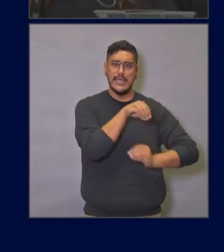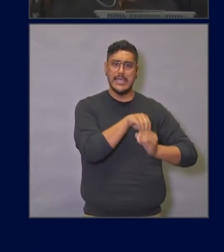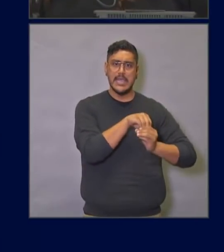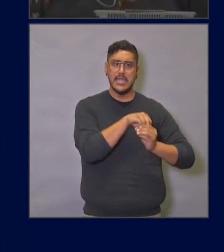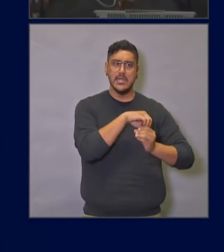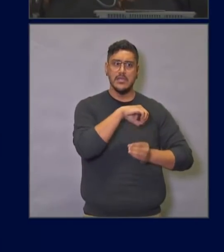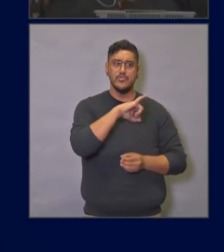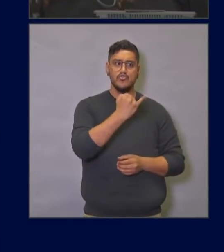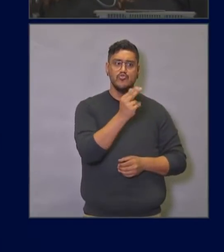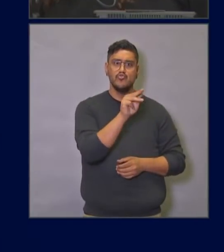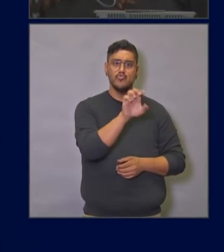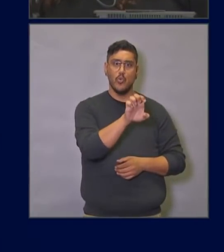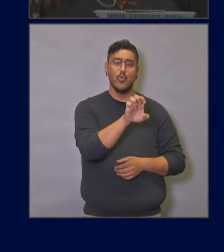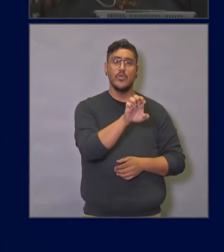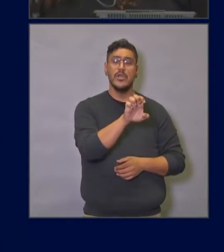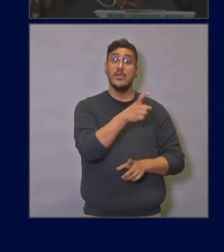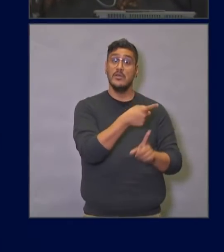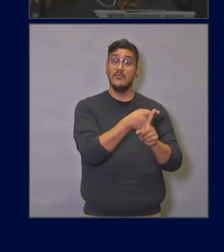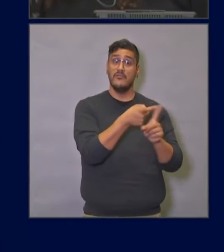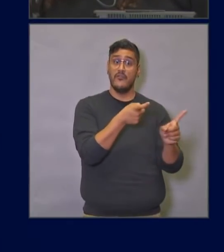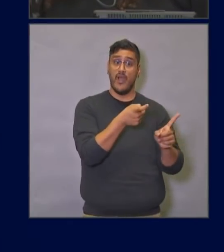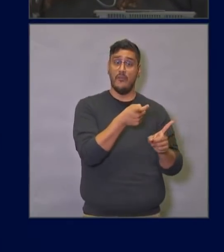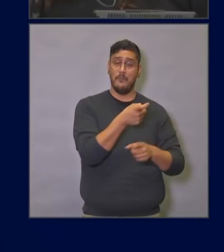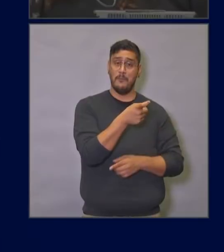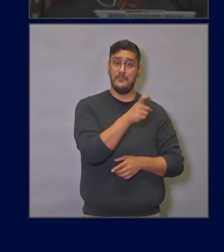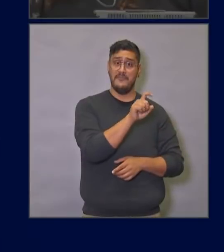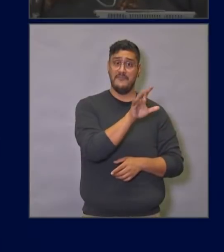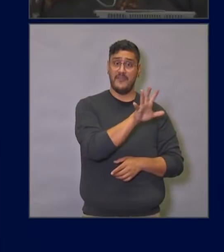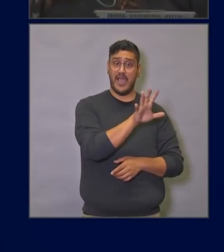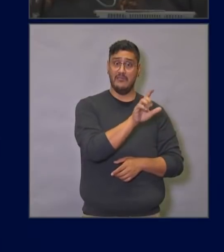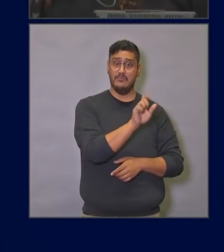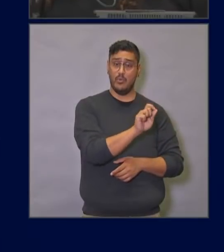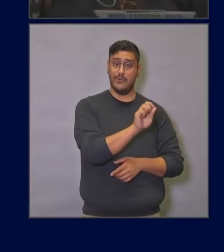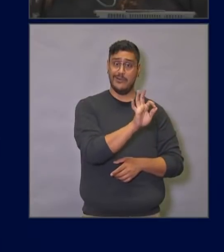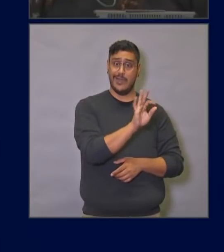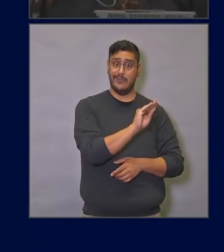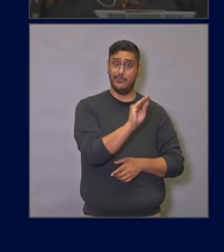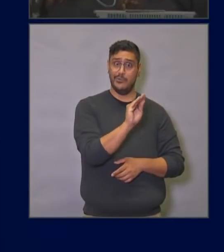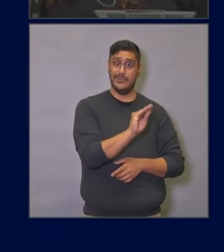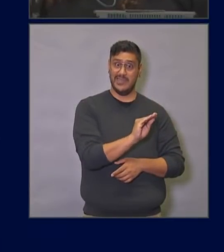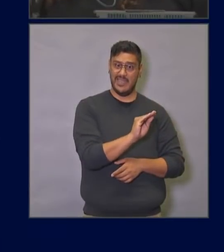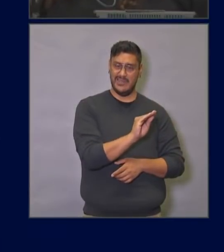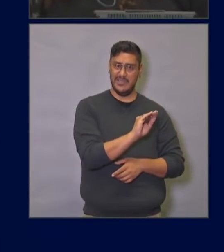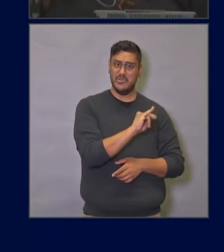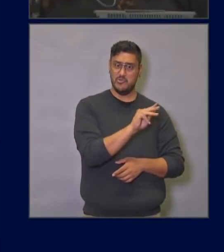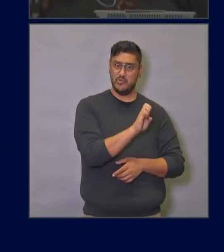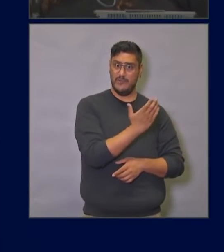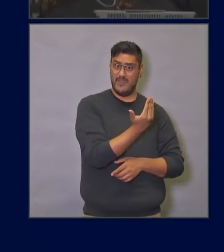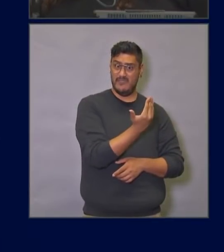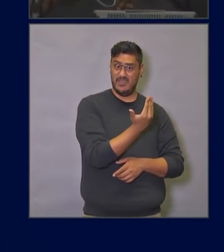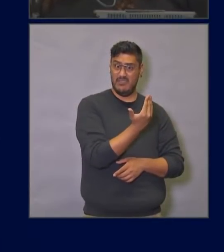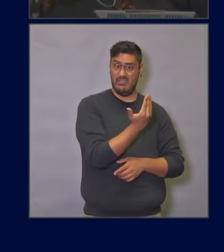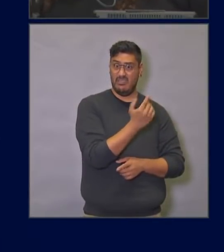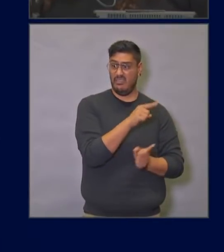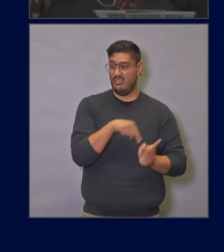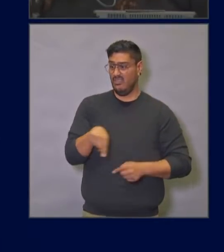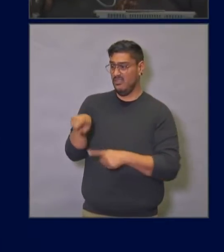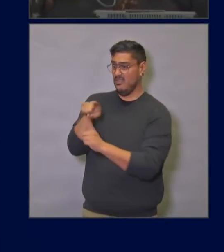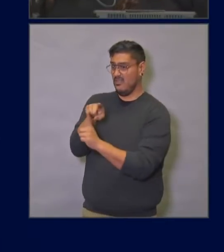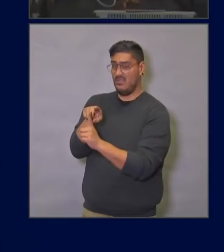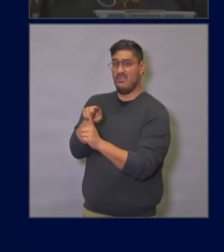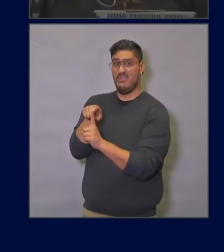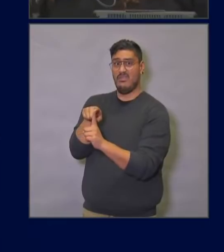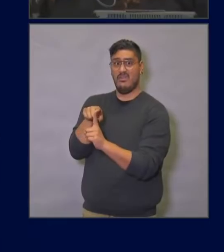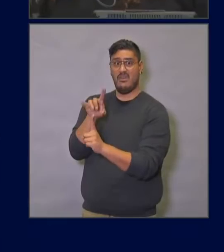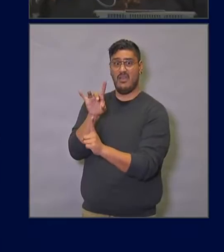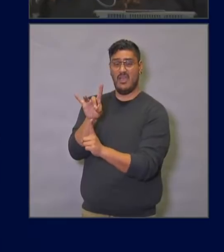junio, pasando de una tasa de positividad de 5,9% el 15 de junio a una tasa de positividad